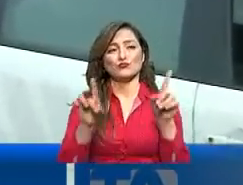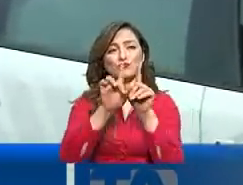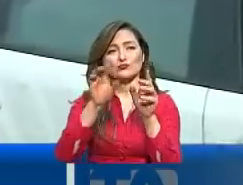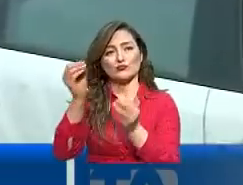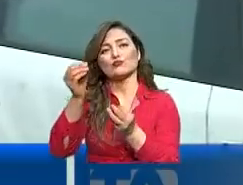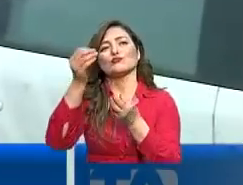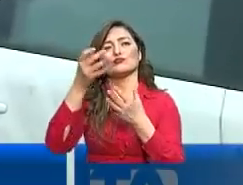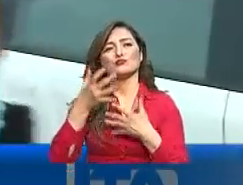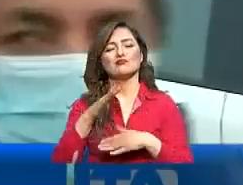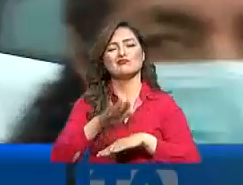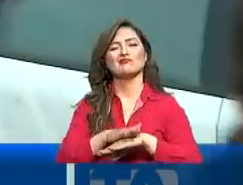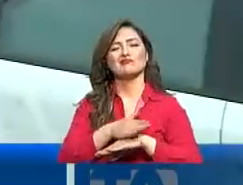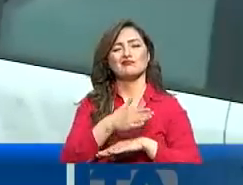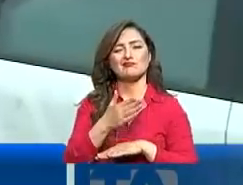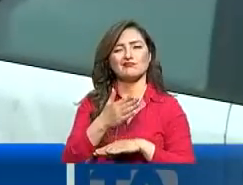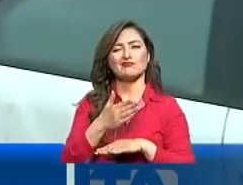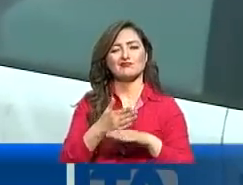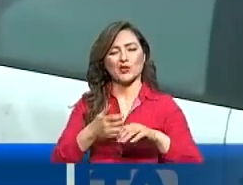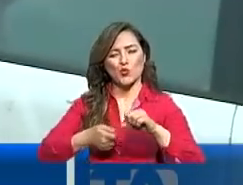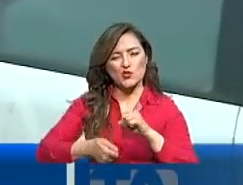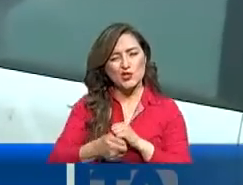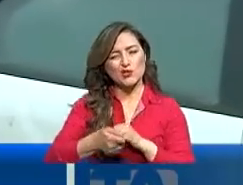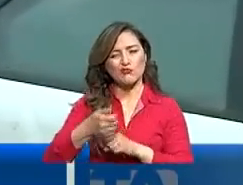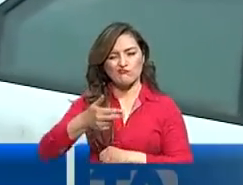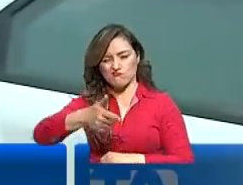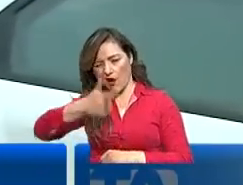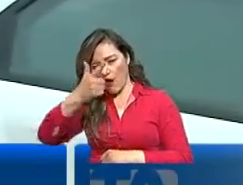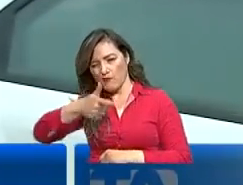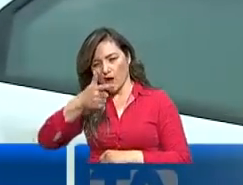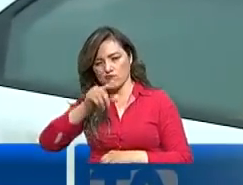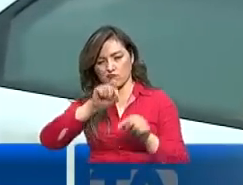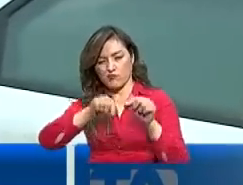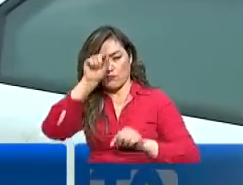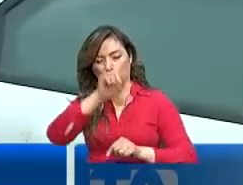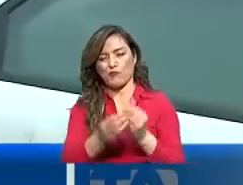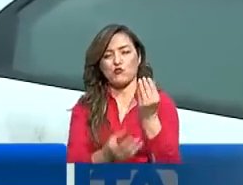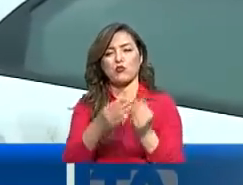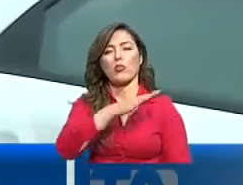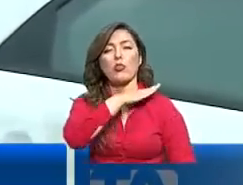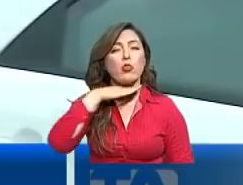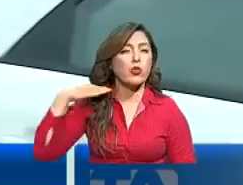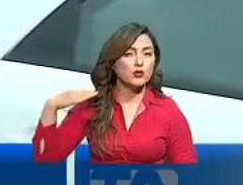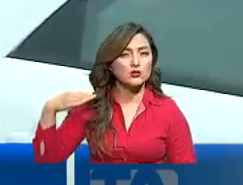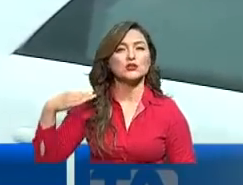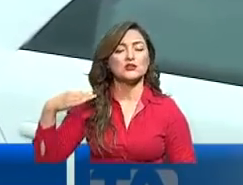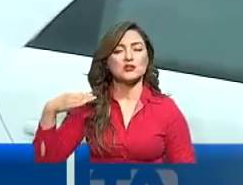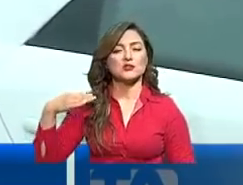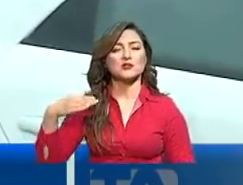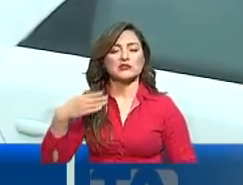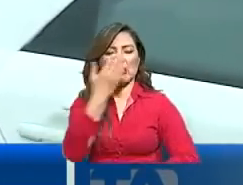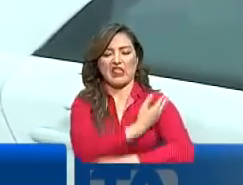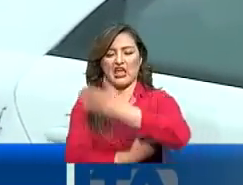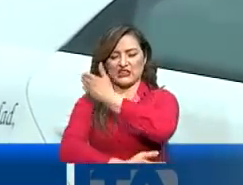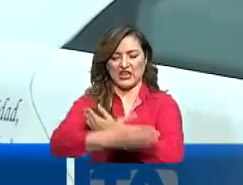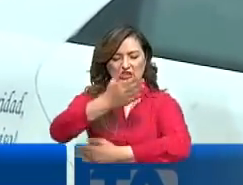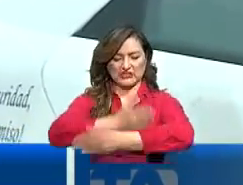preliminares, fueron ocasionadas por armas blancas, armas de fuego, incinerados, decapitados e incluso corte total de